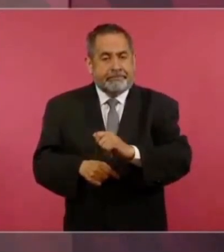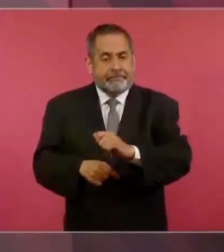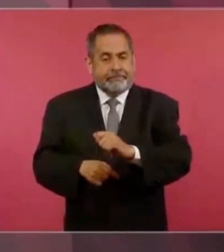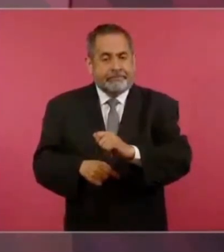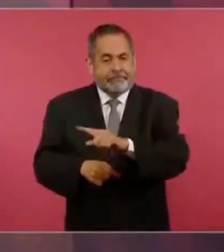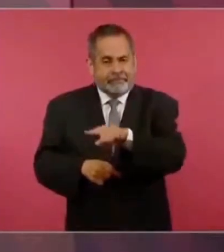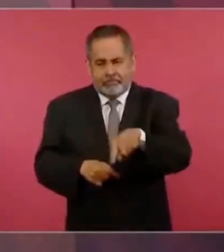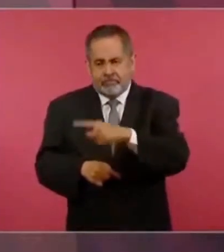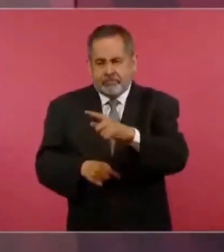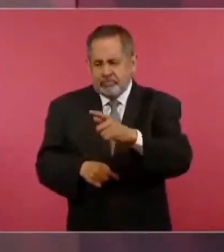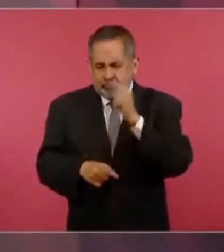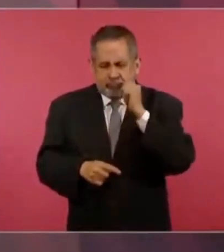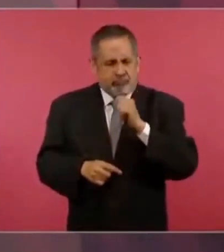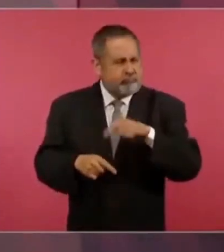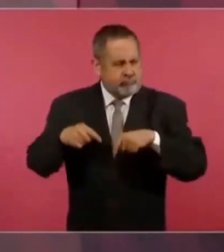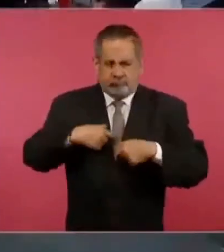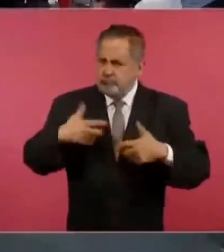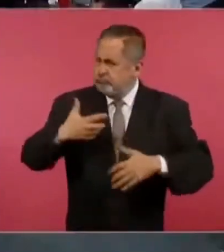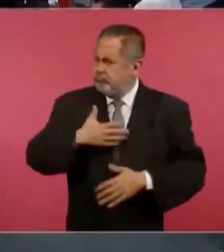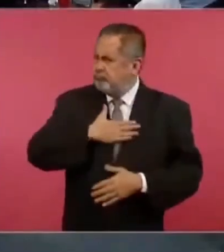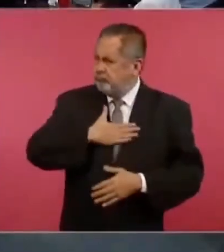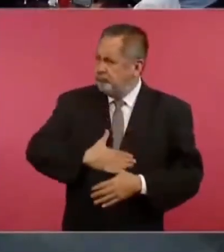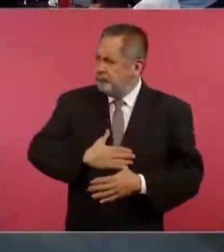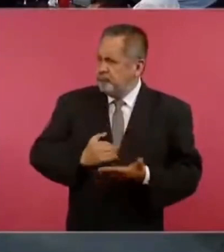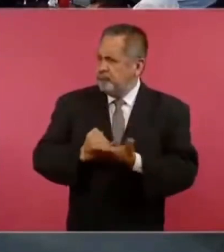hecho justicia,